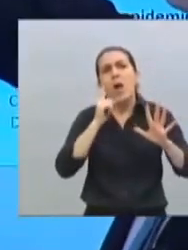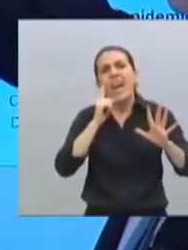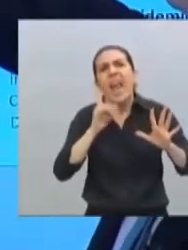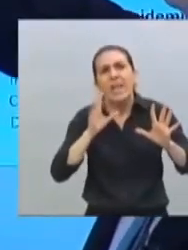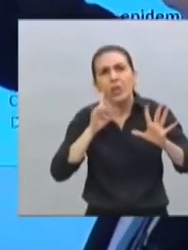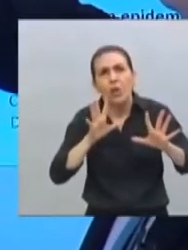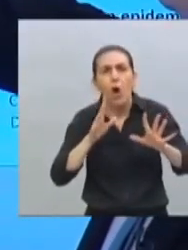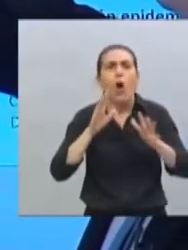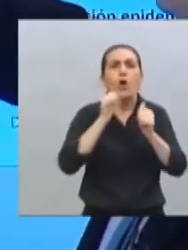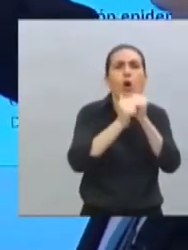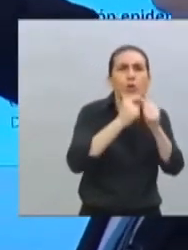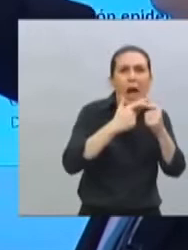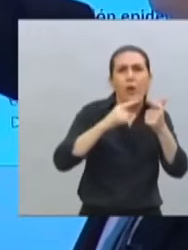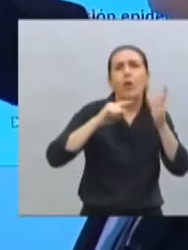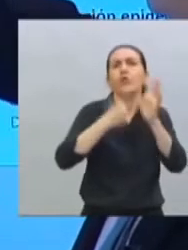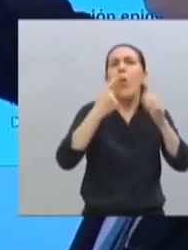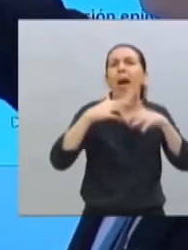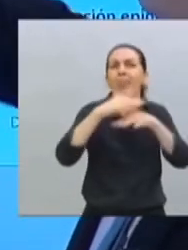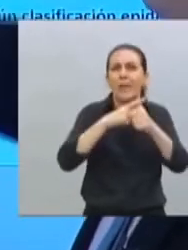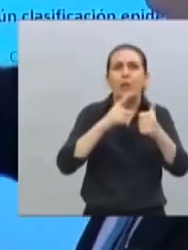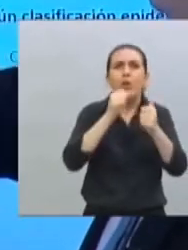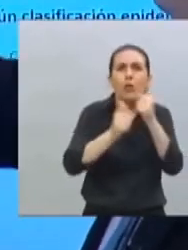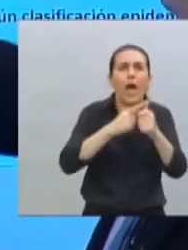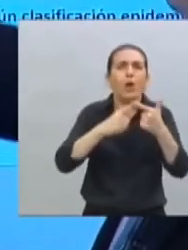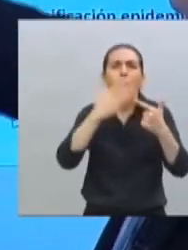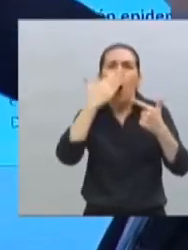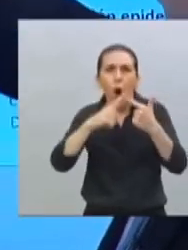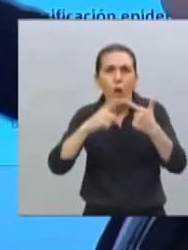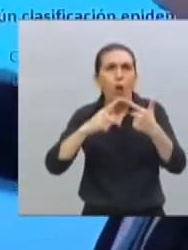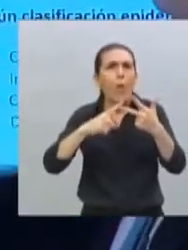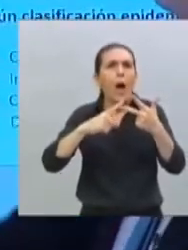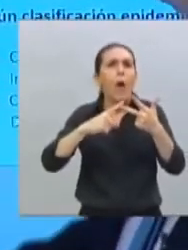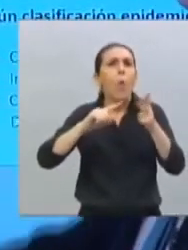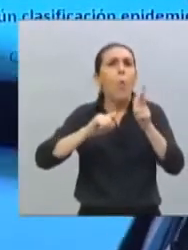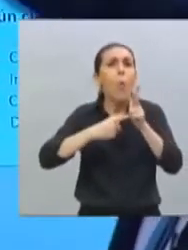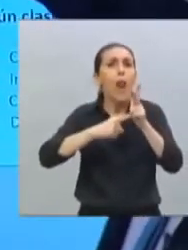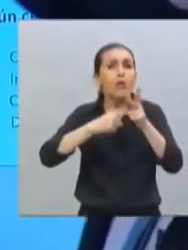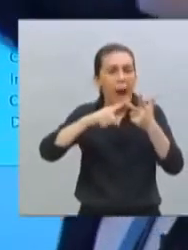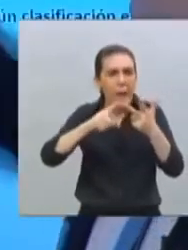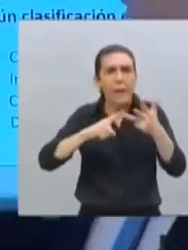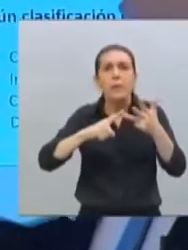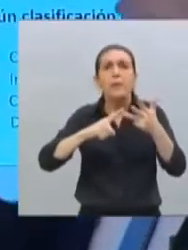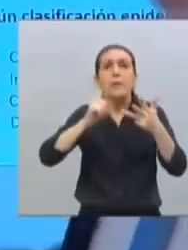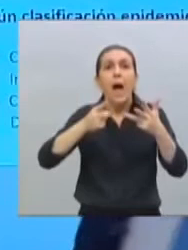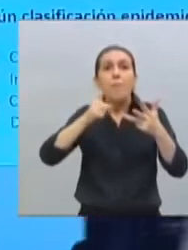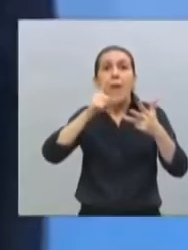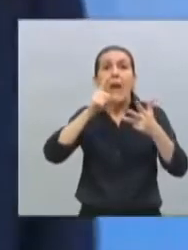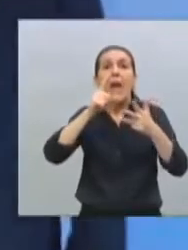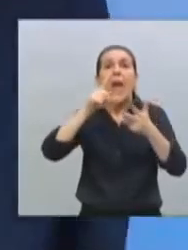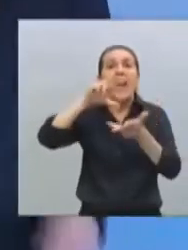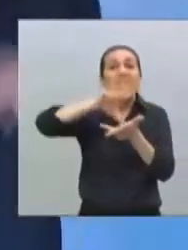provincias, y acá se va a ver lo del tema de la solidaridad, el tema de la articulación política entre provincias y regiones.